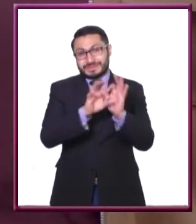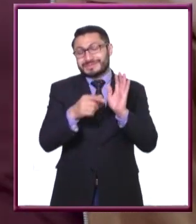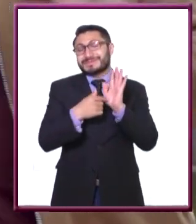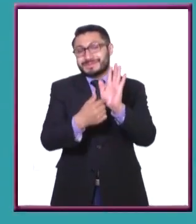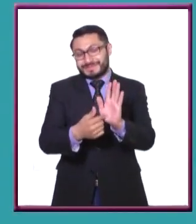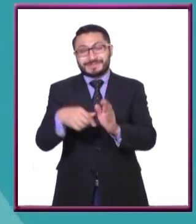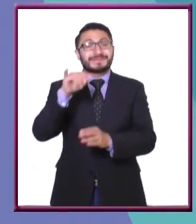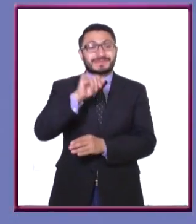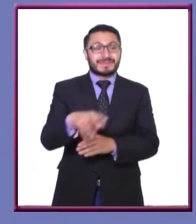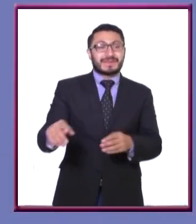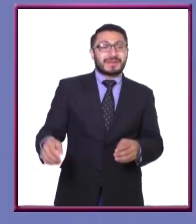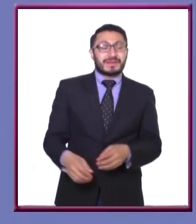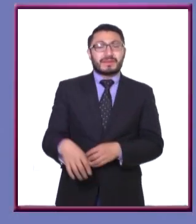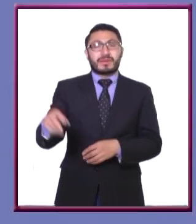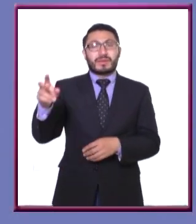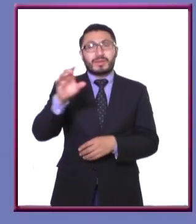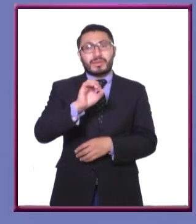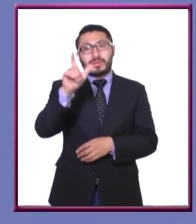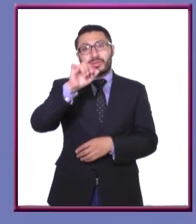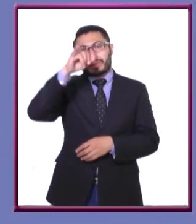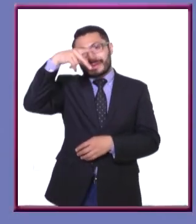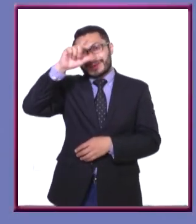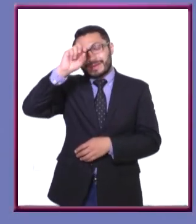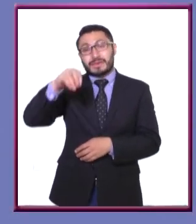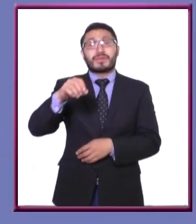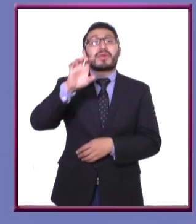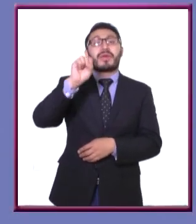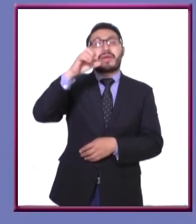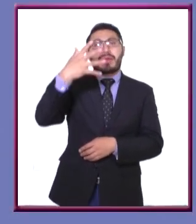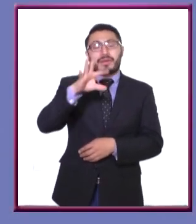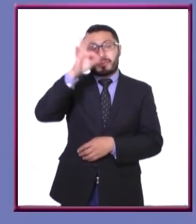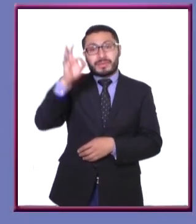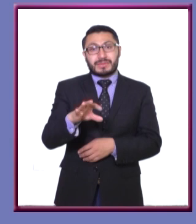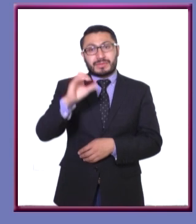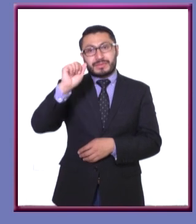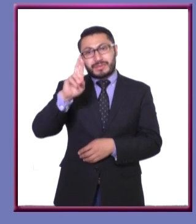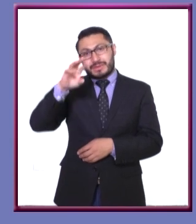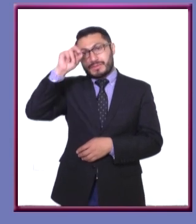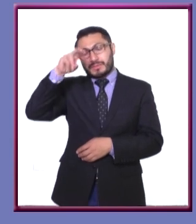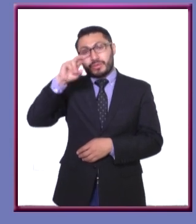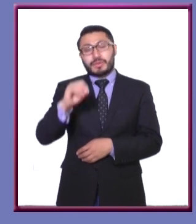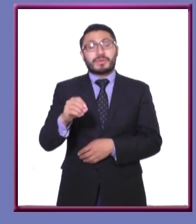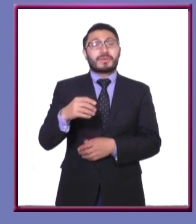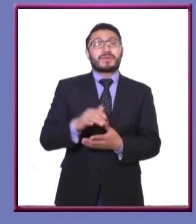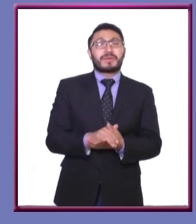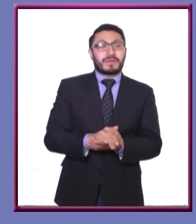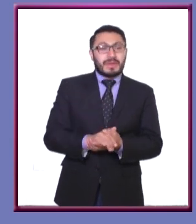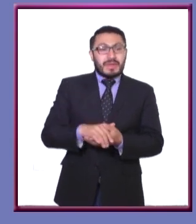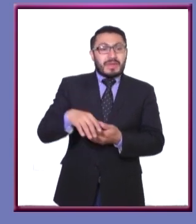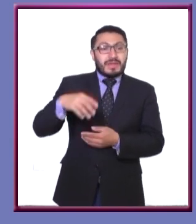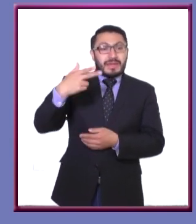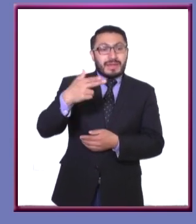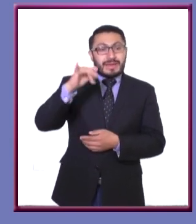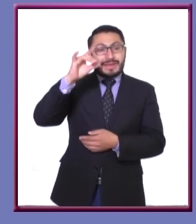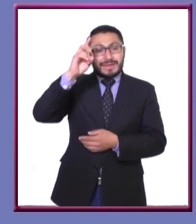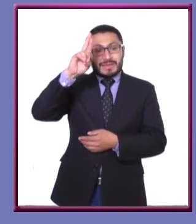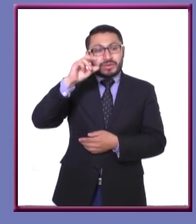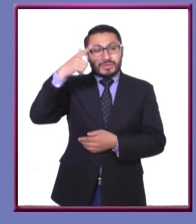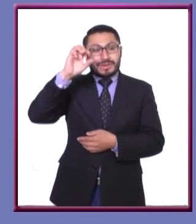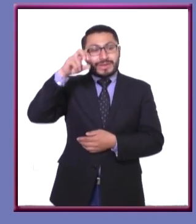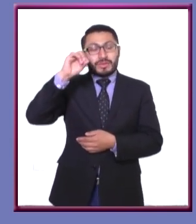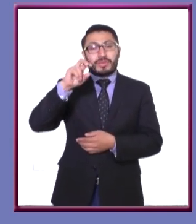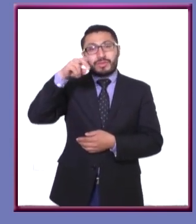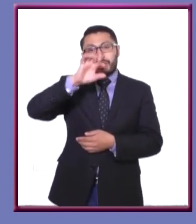Me parece. ¿Sí? Entonces son oxígeno 65%, carbono 19.37%,